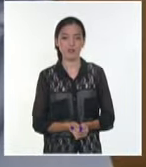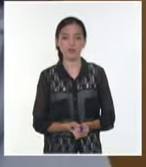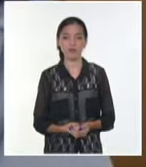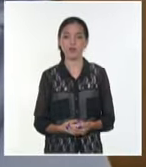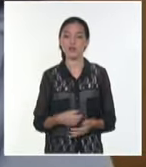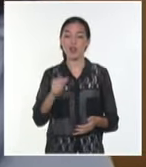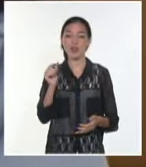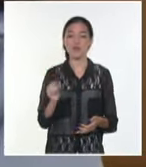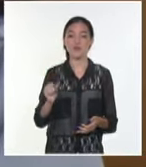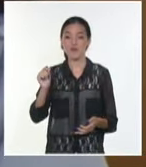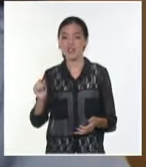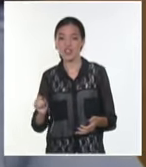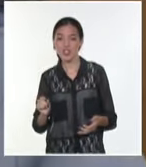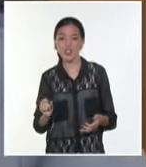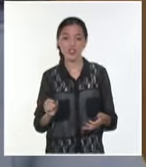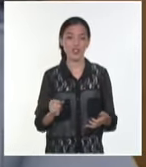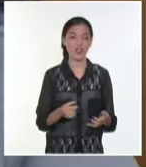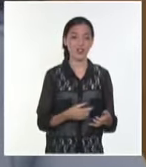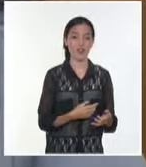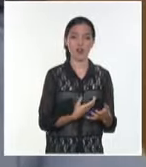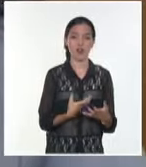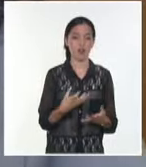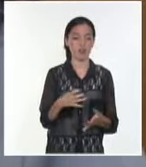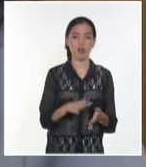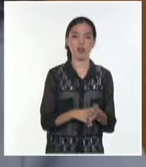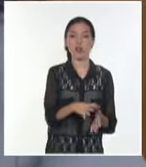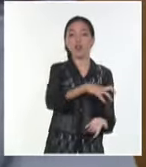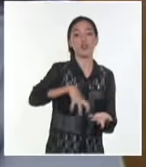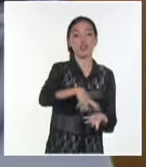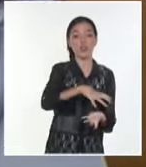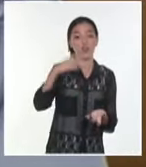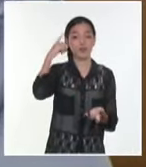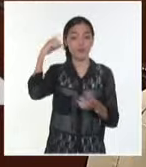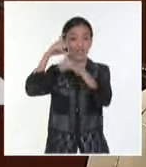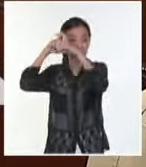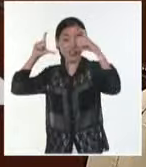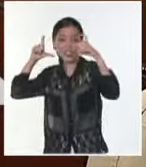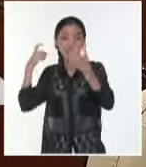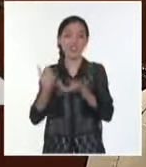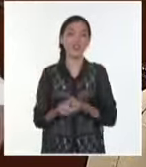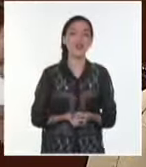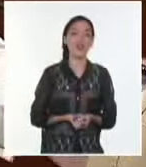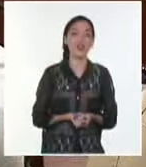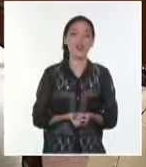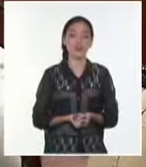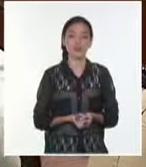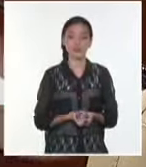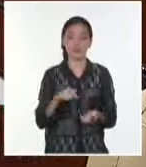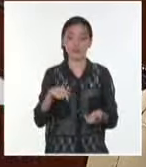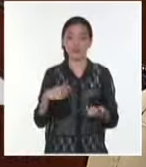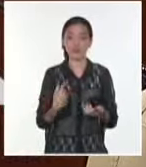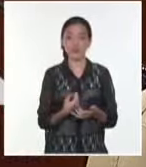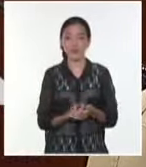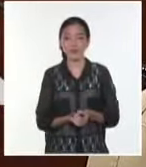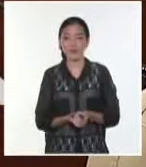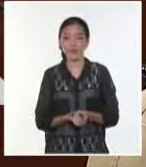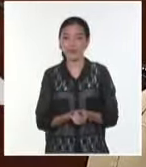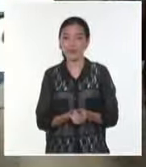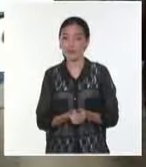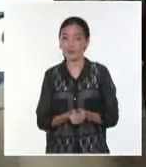quienes aseguraron que se cuenta hoy con muchos e importantes resultados de investigaciones que es necesario aplicar sin dilaciones en la